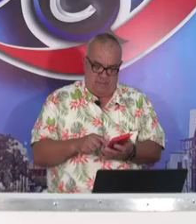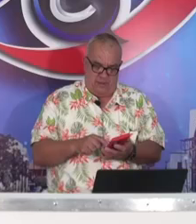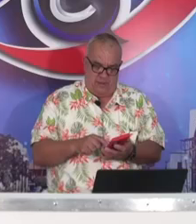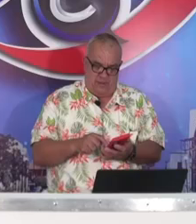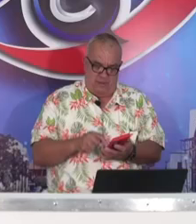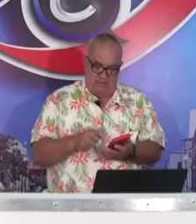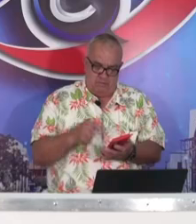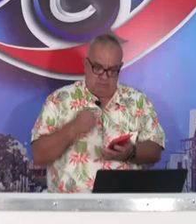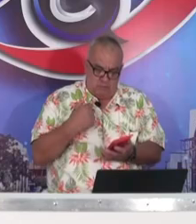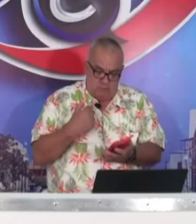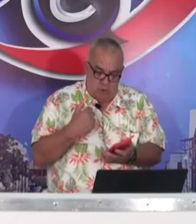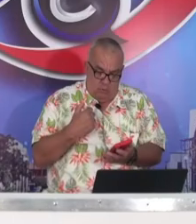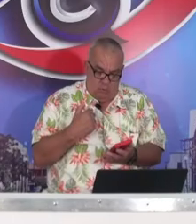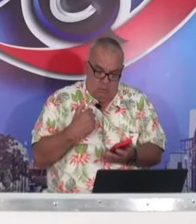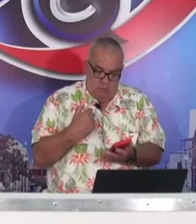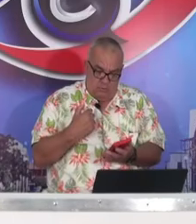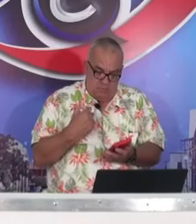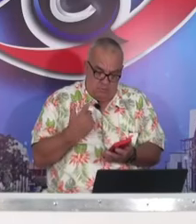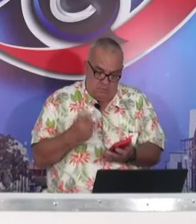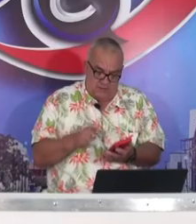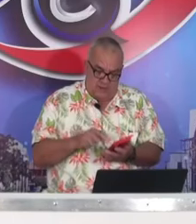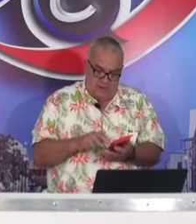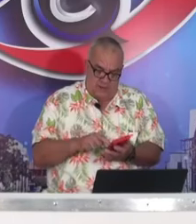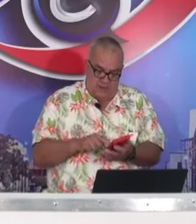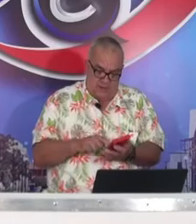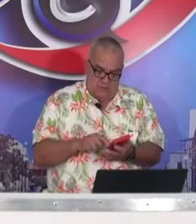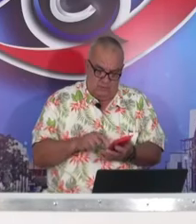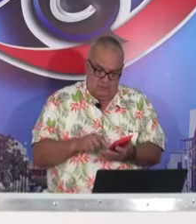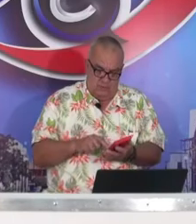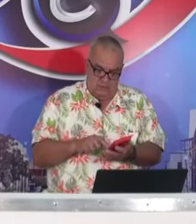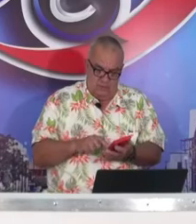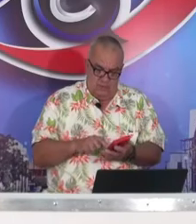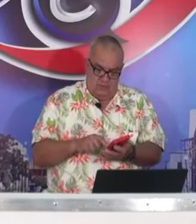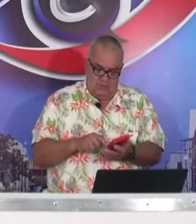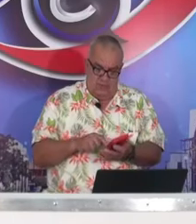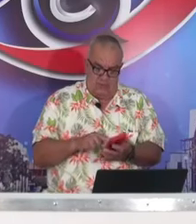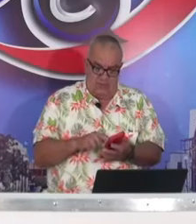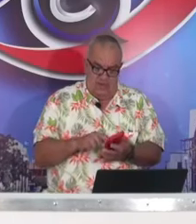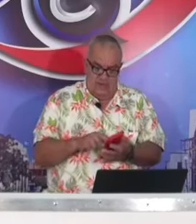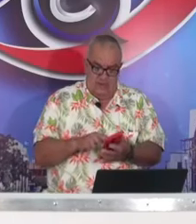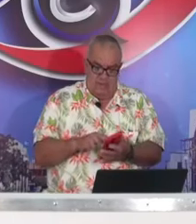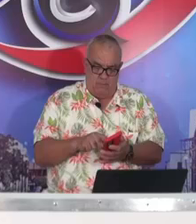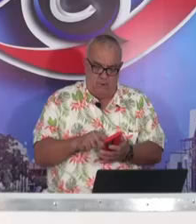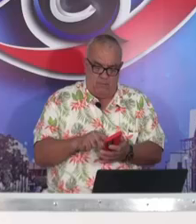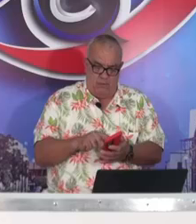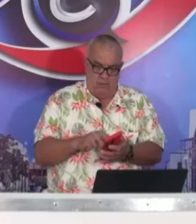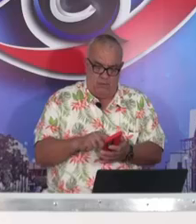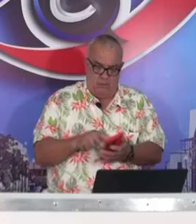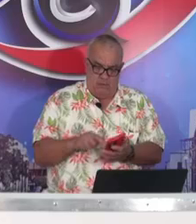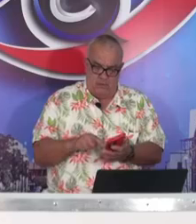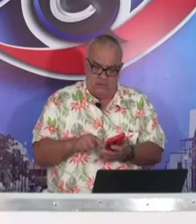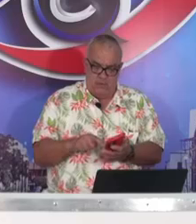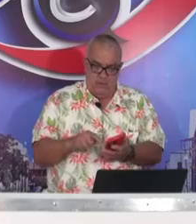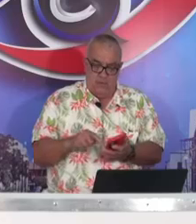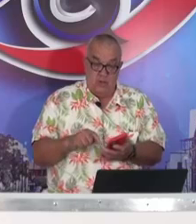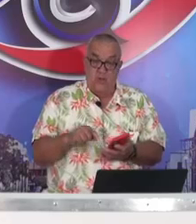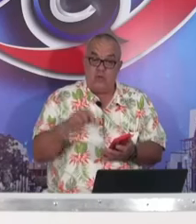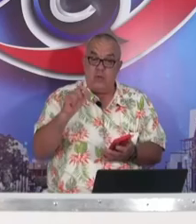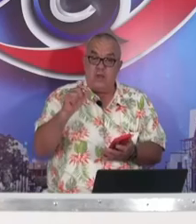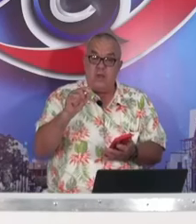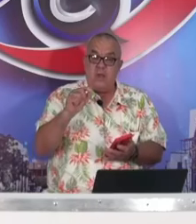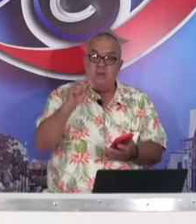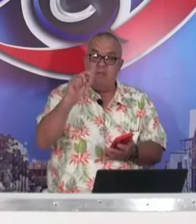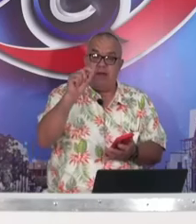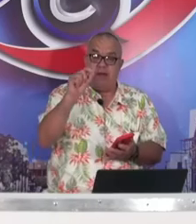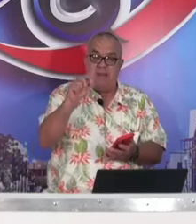¿te puede afectar? No, más afectado no puedo estar. Pongan mi nombre completo.